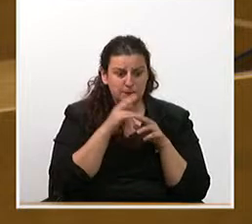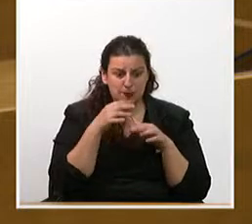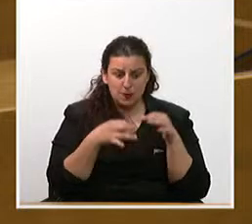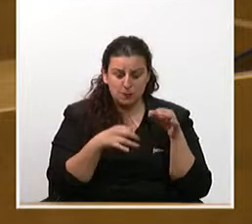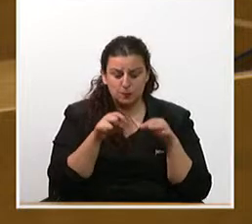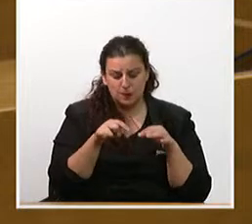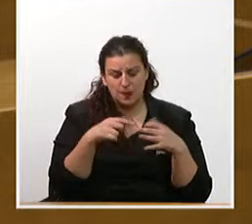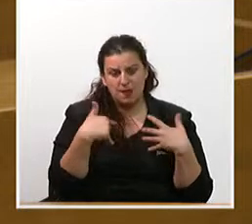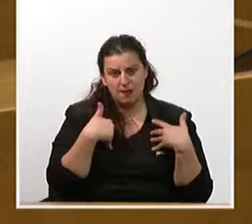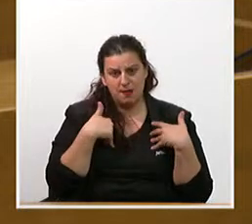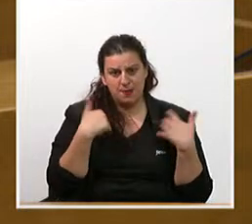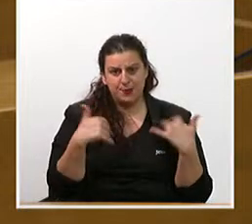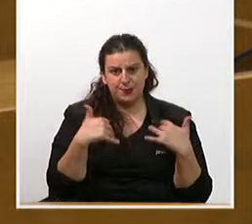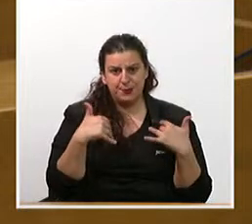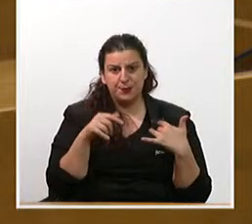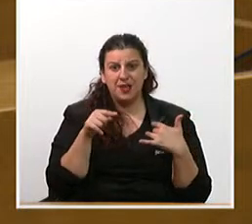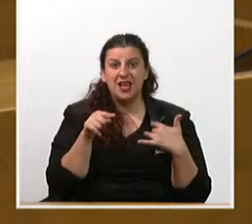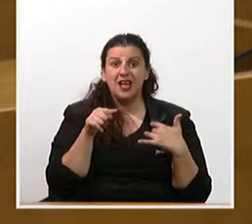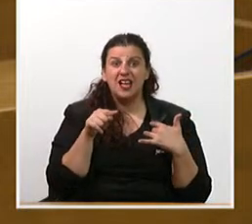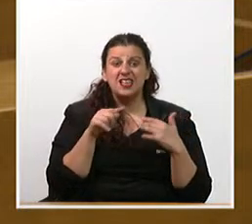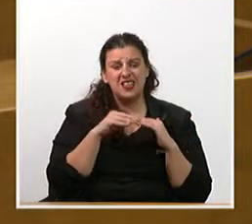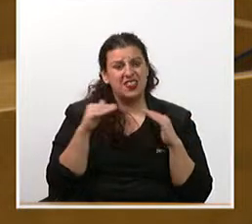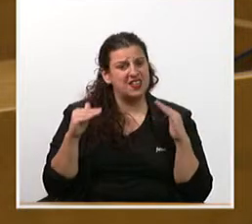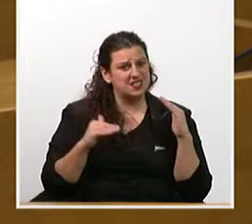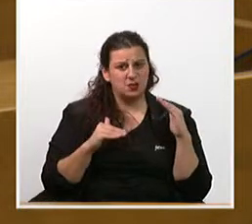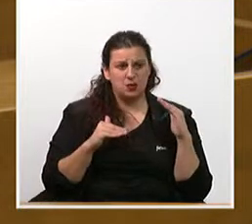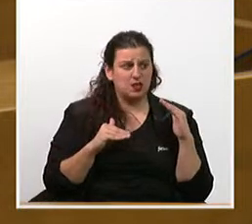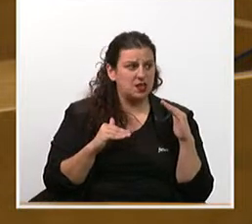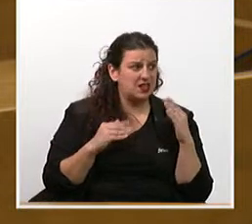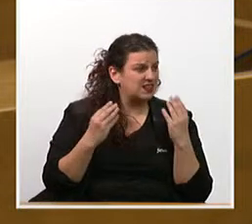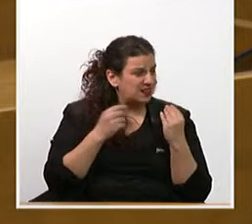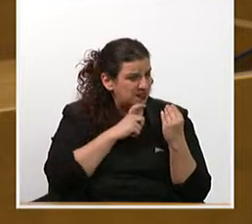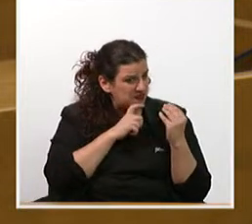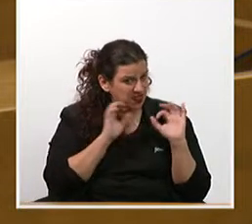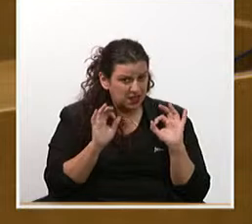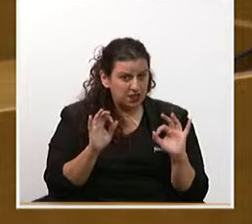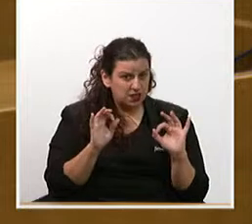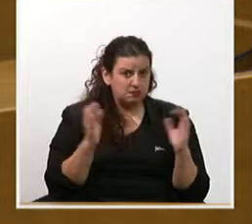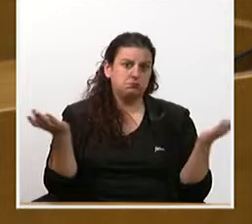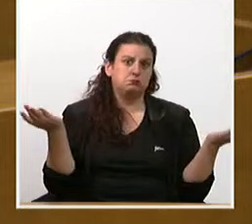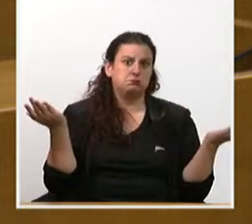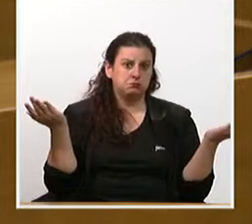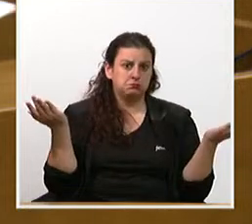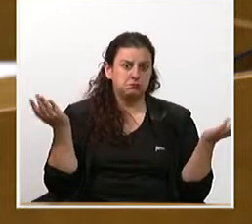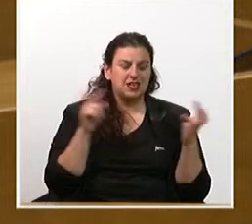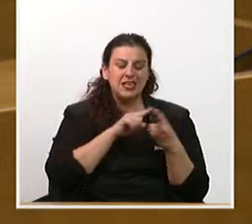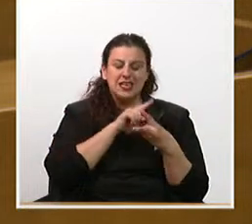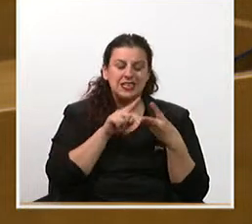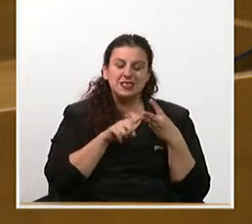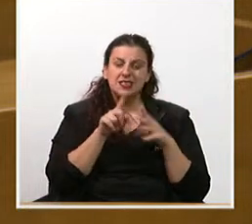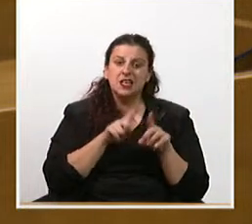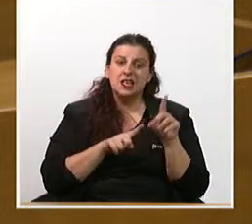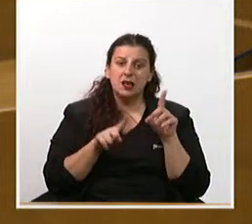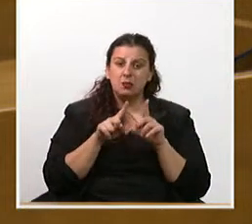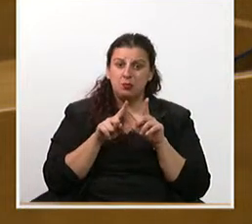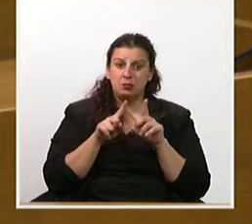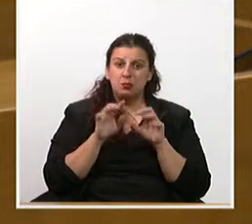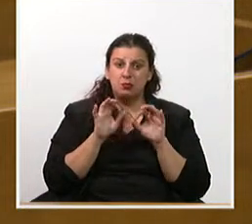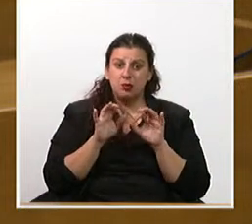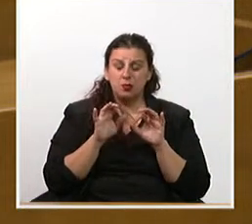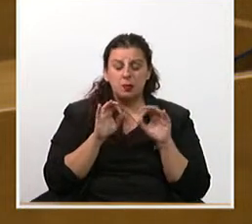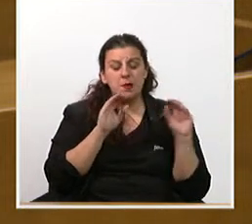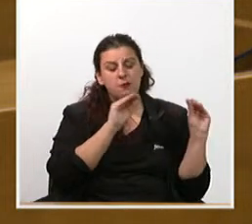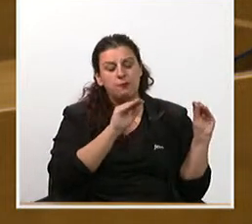país esto desigualdad señorías tan difícil es y el tercer problema la la formación de los